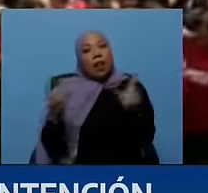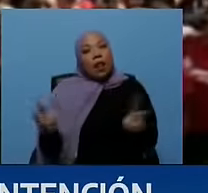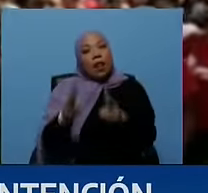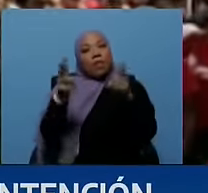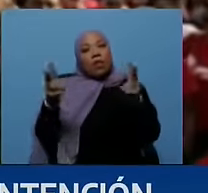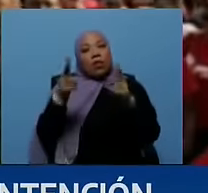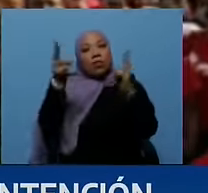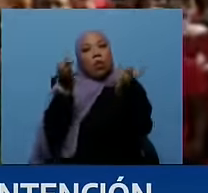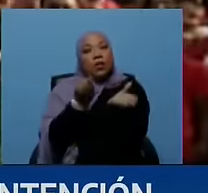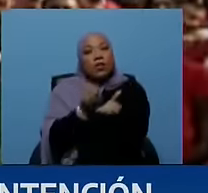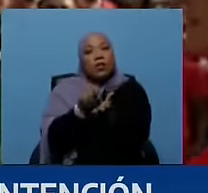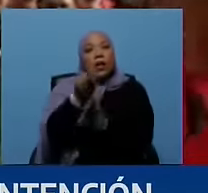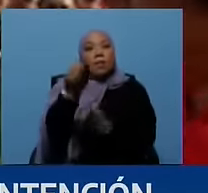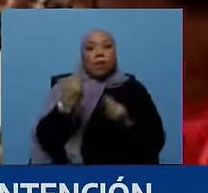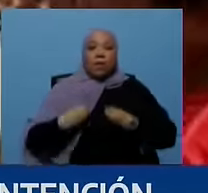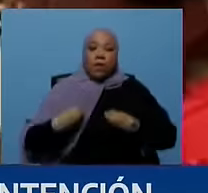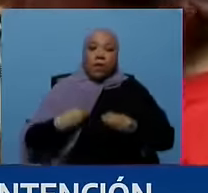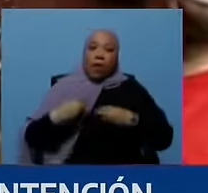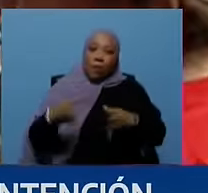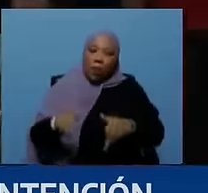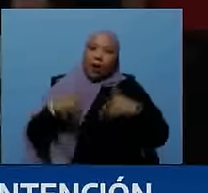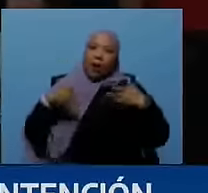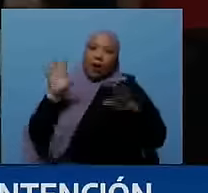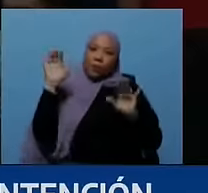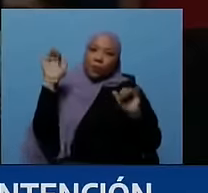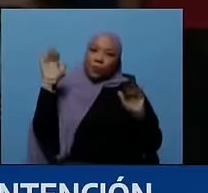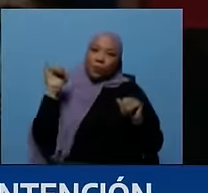siempre! Hermanos y hermanas, que Dios los bendiga.